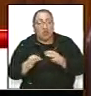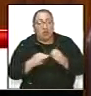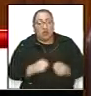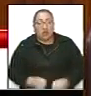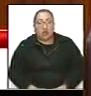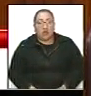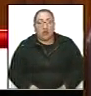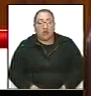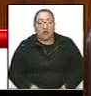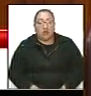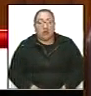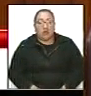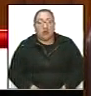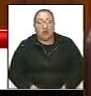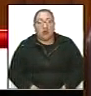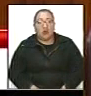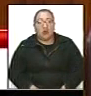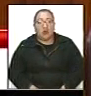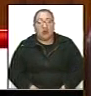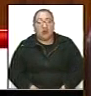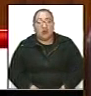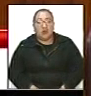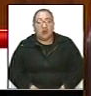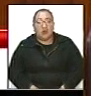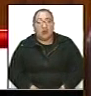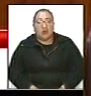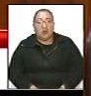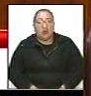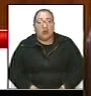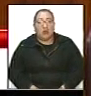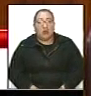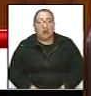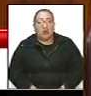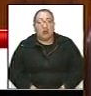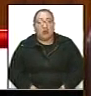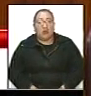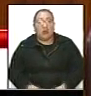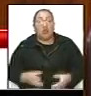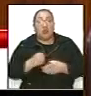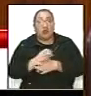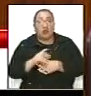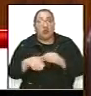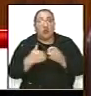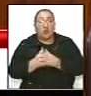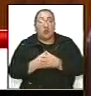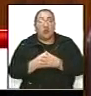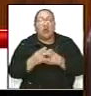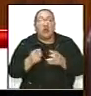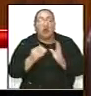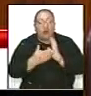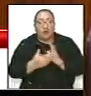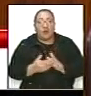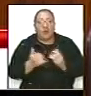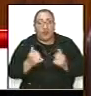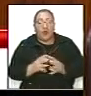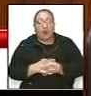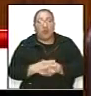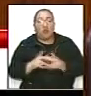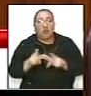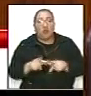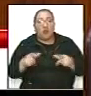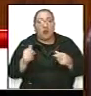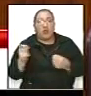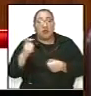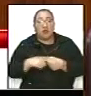mencionado anteriormente. El Consejo Consultivo de Niñas y Niños y Adolescentes constituye ahora un espacio